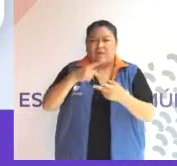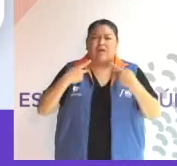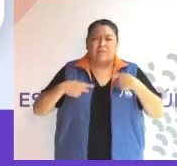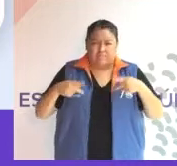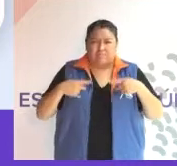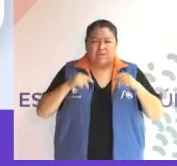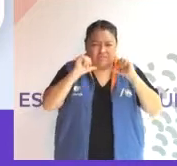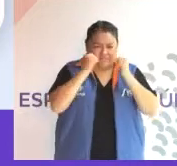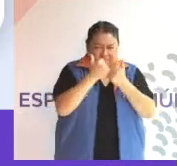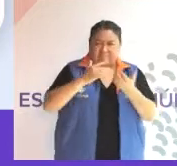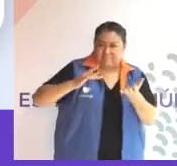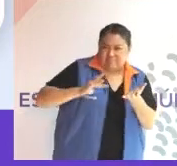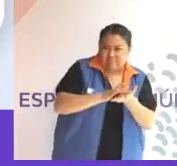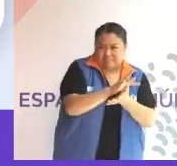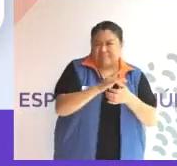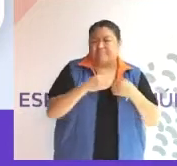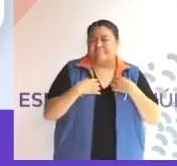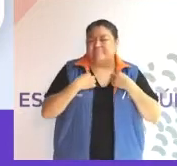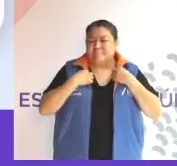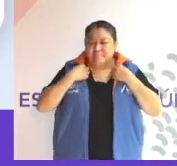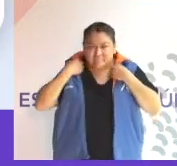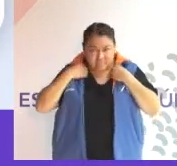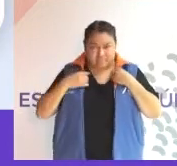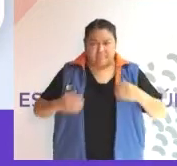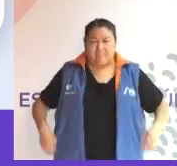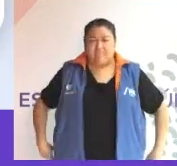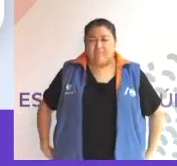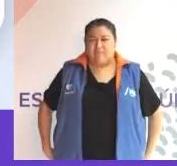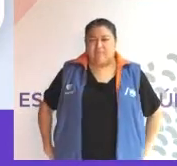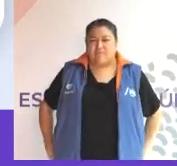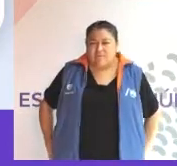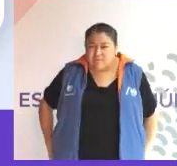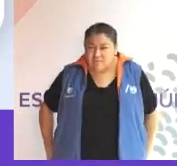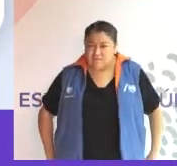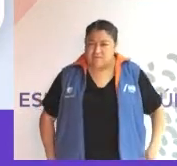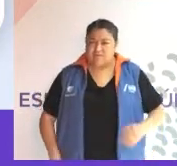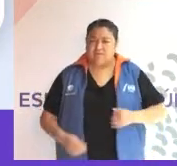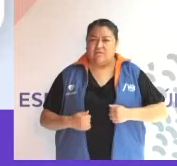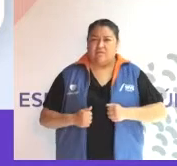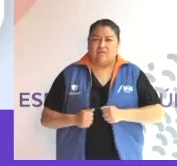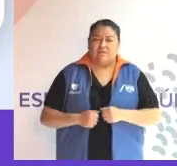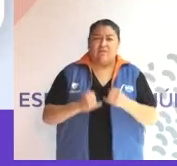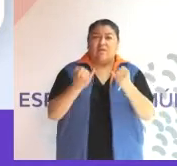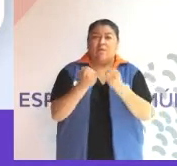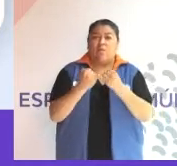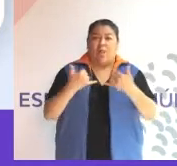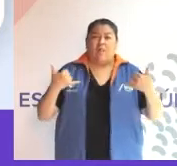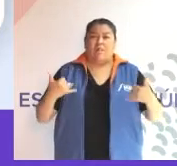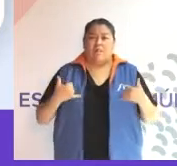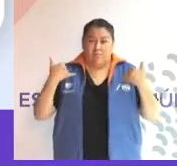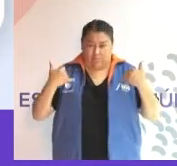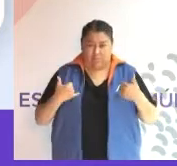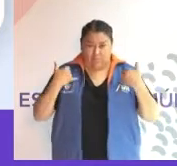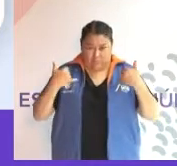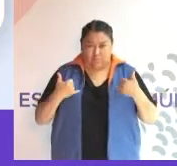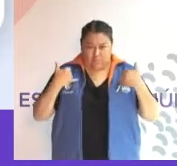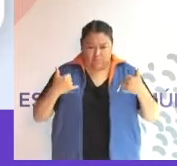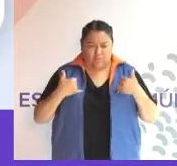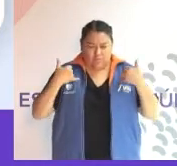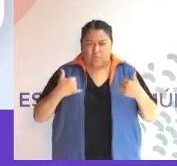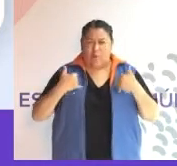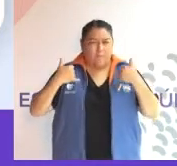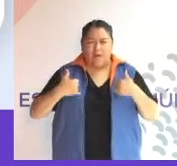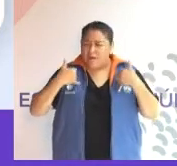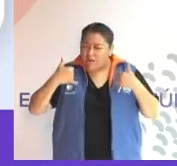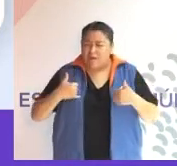organizaciones. Por otro lado, las generaciones millennial y centennial también empiezan a tener comportamientos, yo